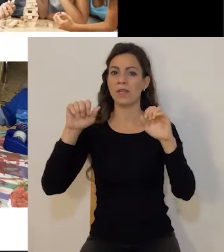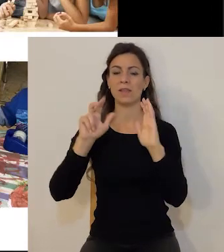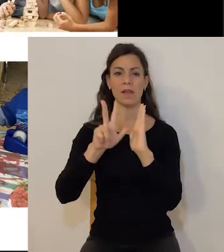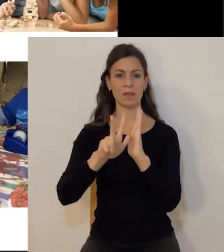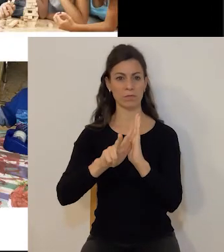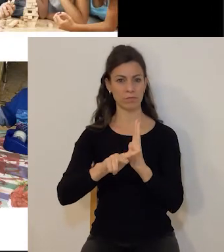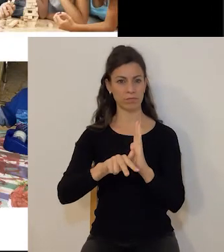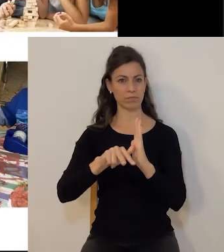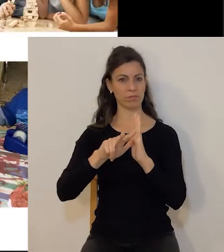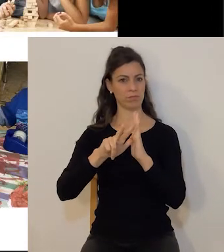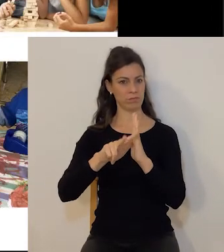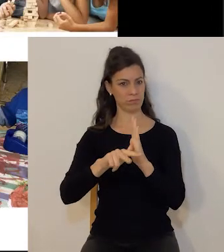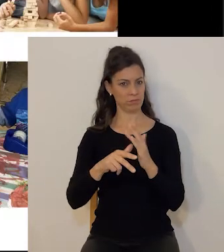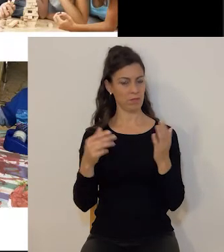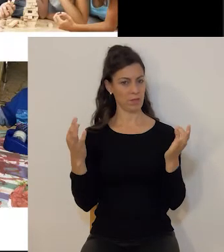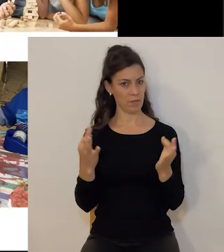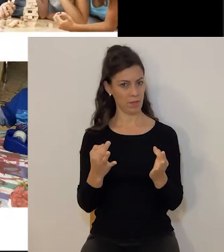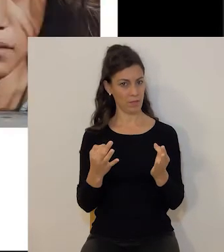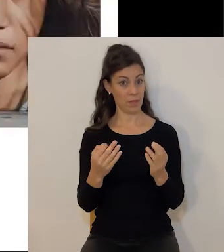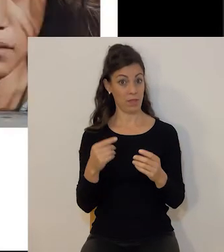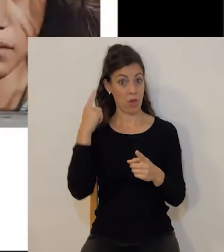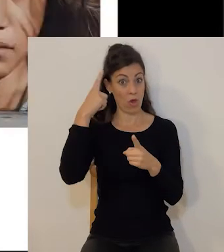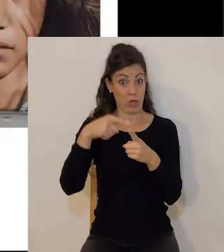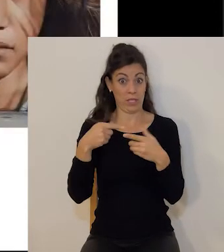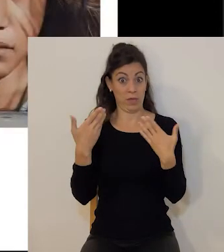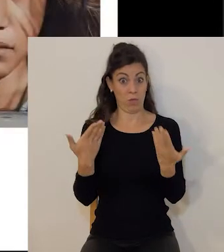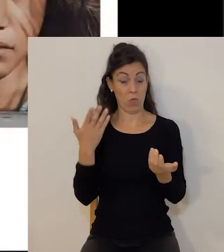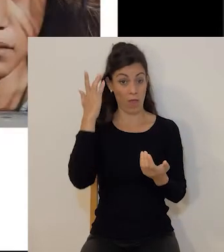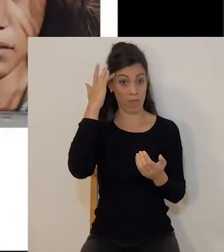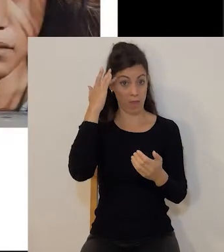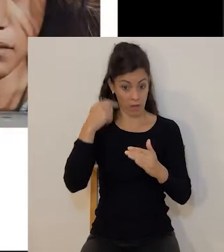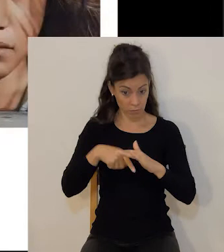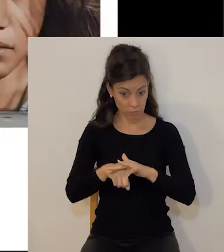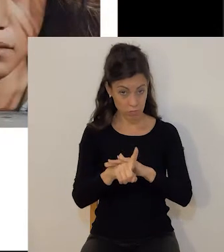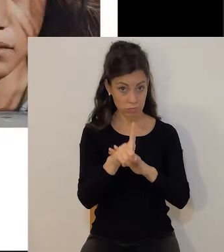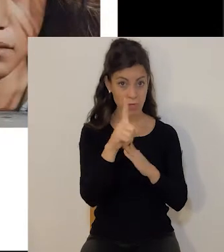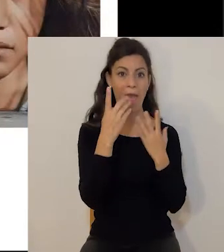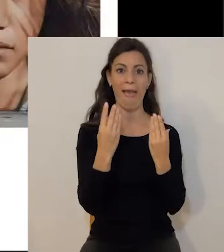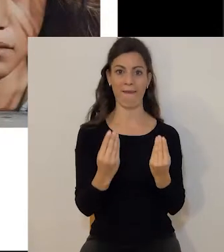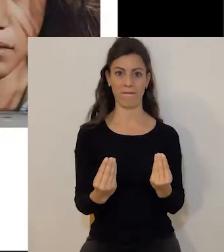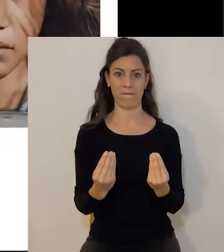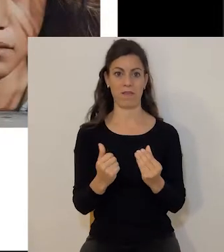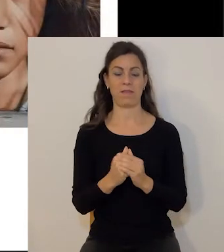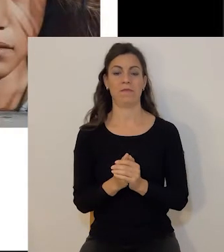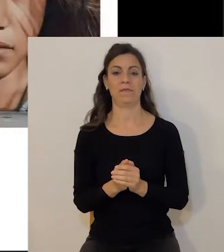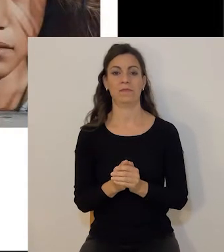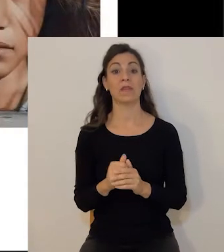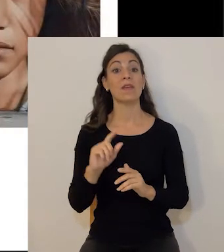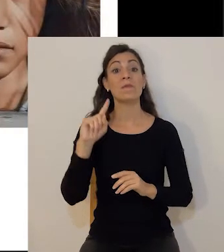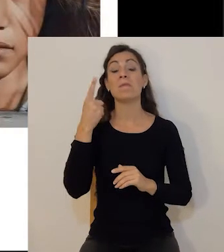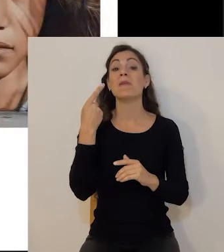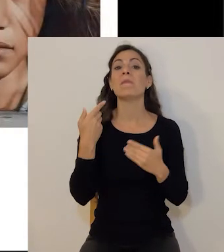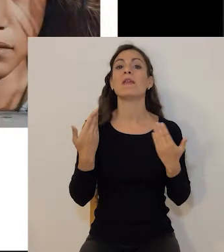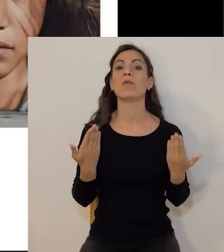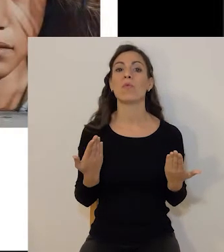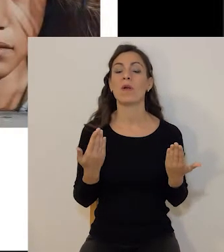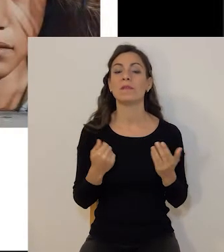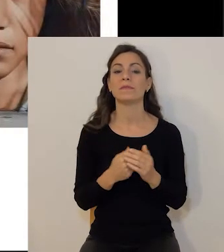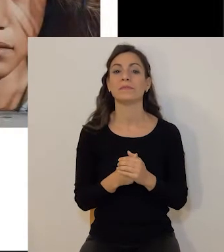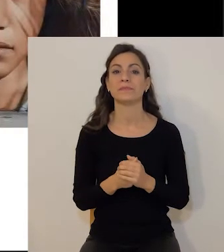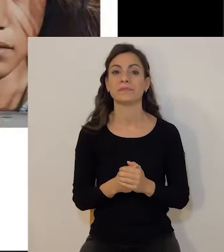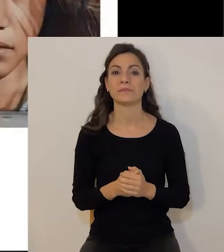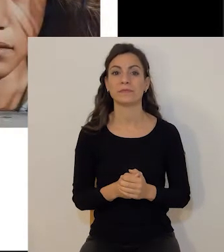para realmente que se pueda desarrollar bien el cerebro. Entonces, lo primero es que aquí